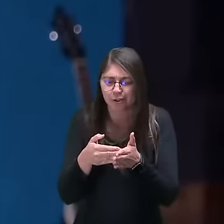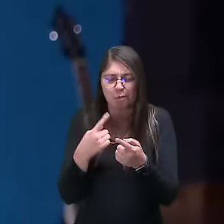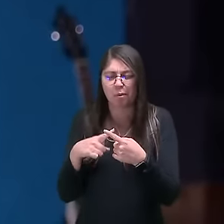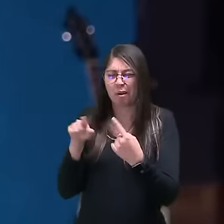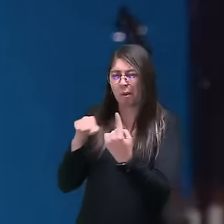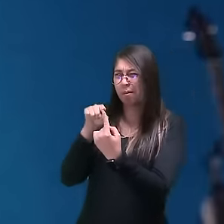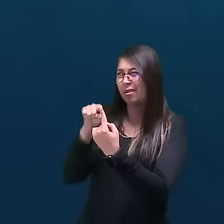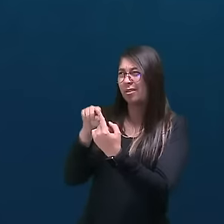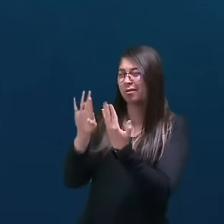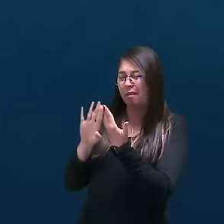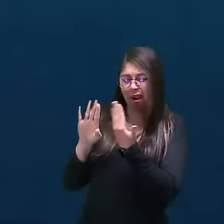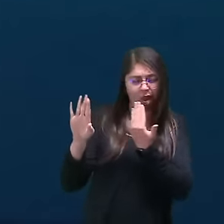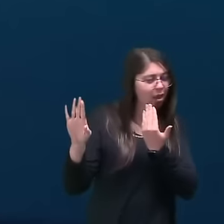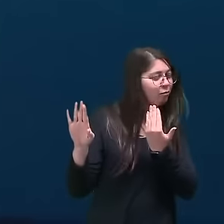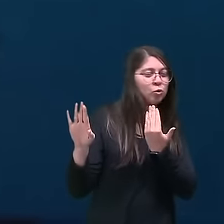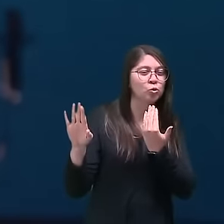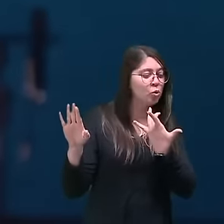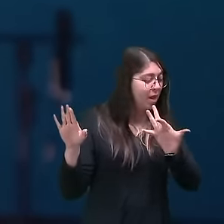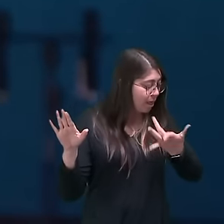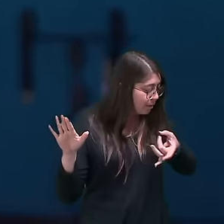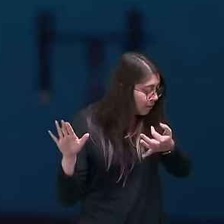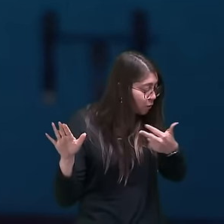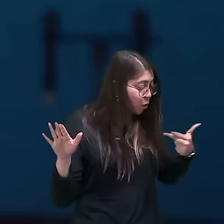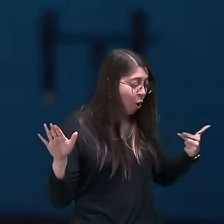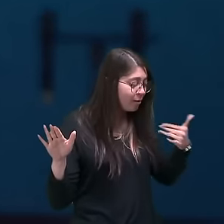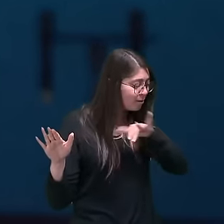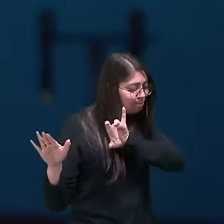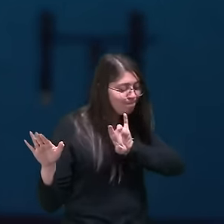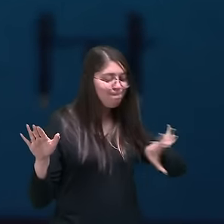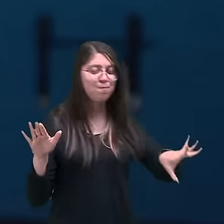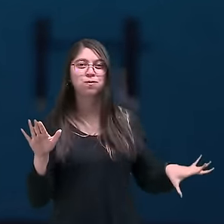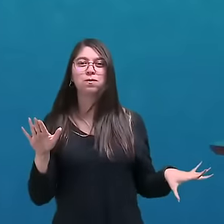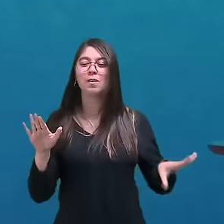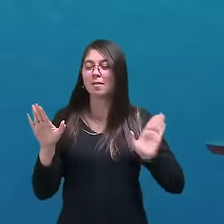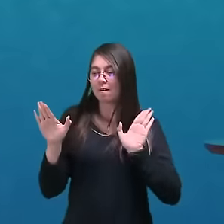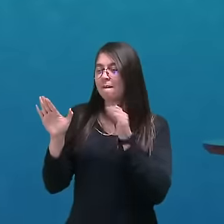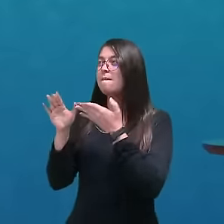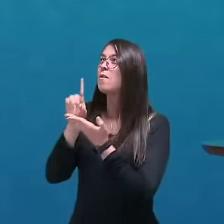Aquello que te está afastando de Dios, abre mão.